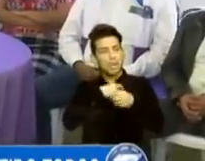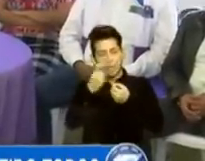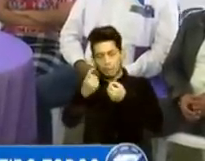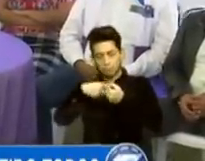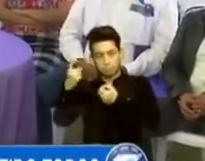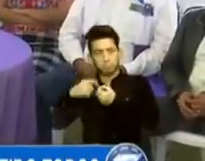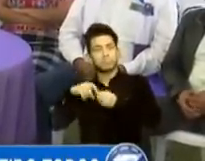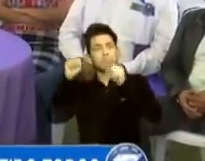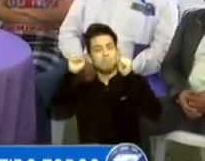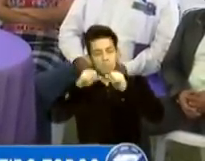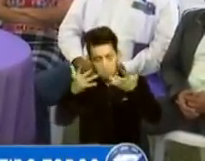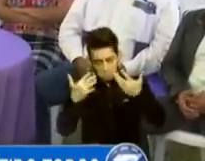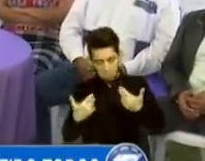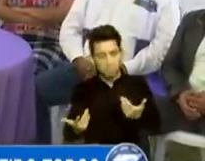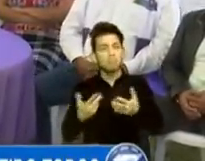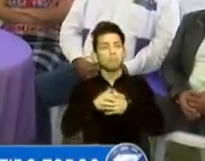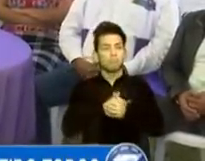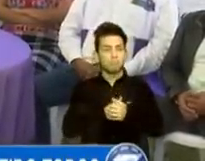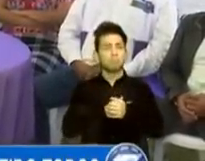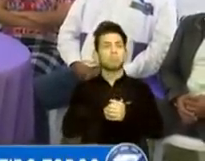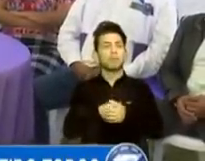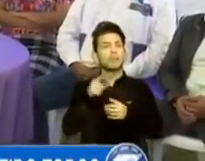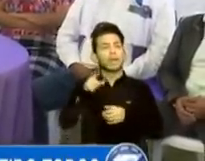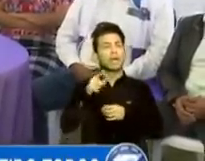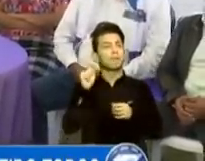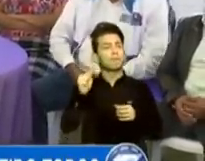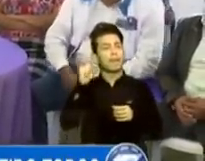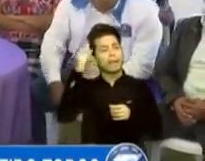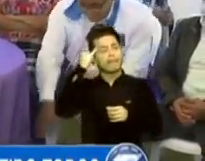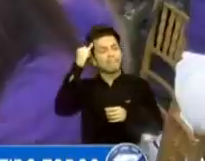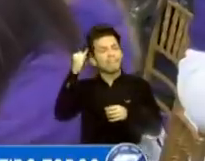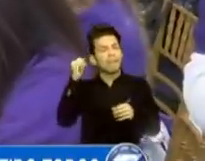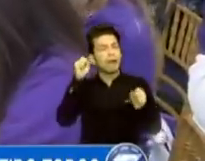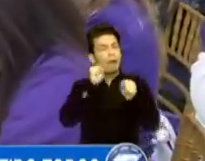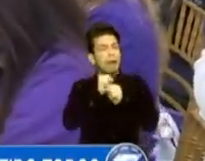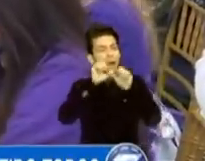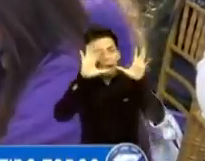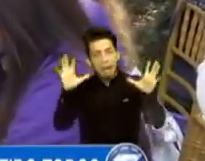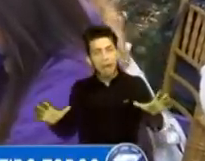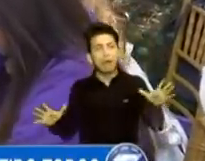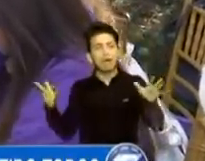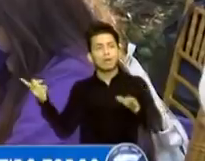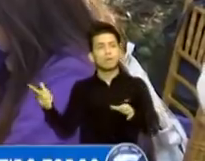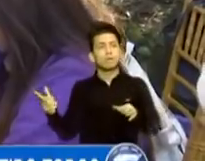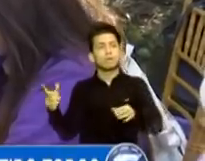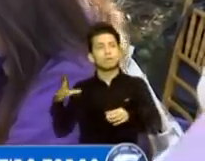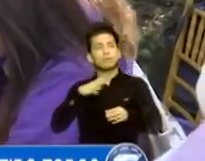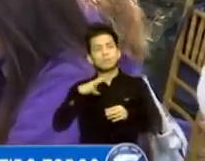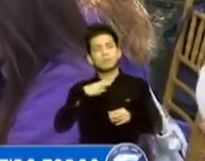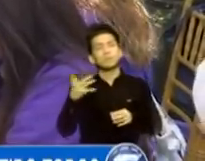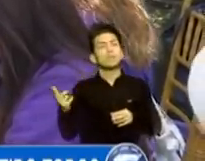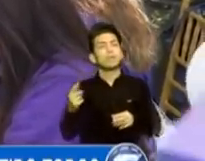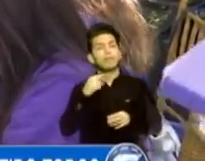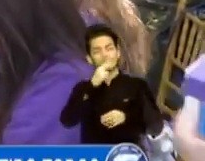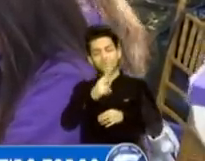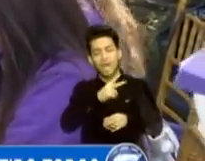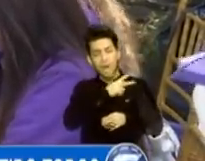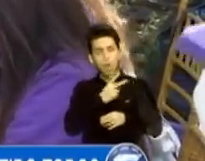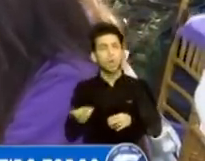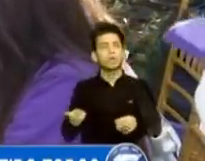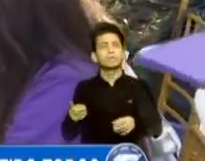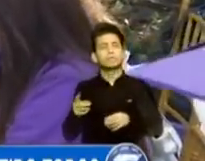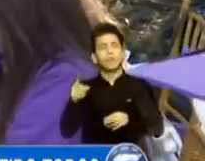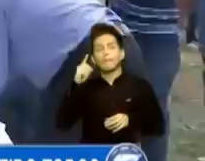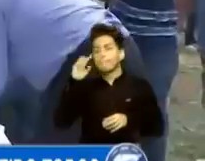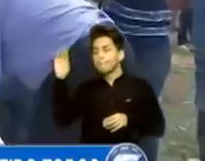partido con una ideología clara, es un partido que tiene valores y principios basados